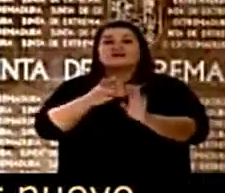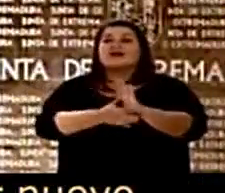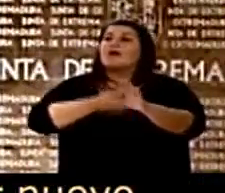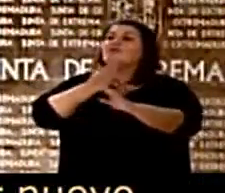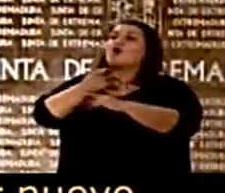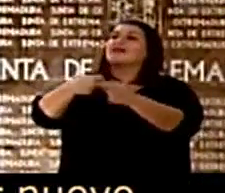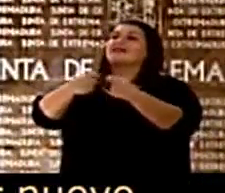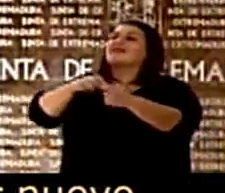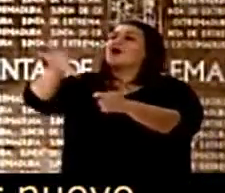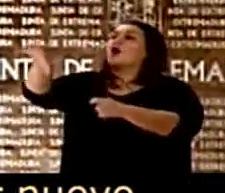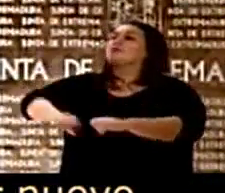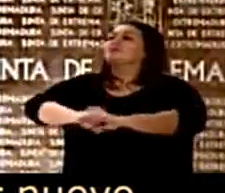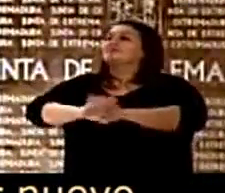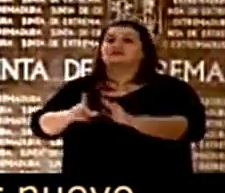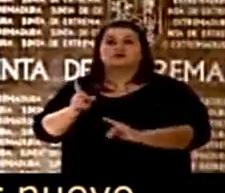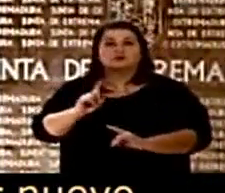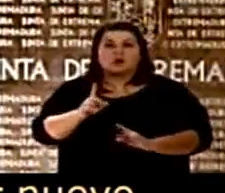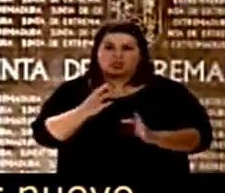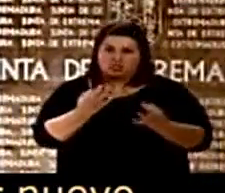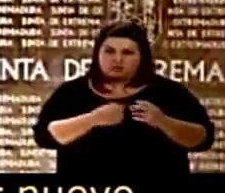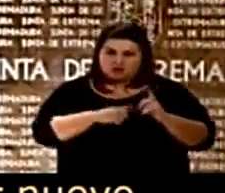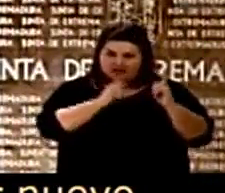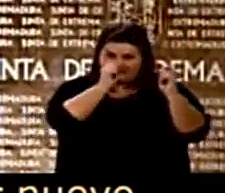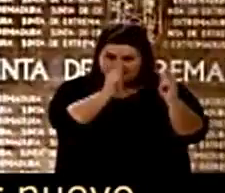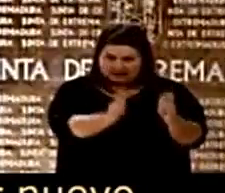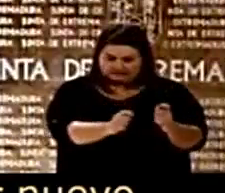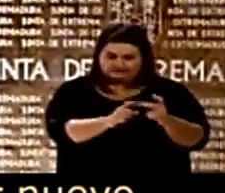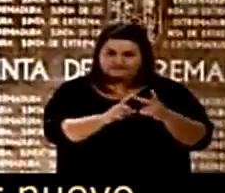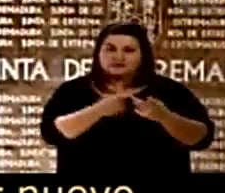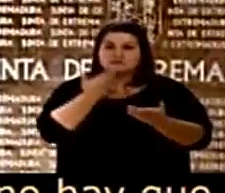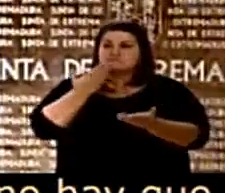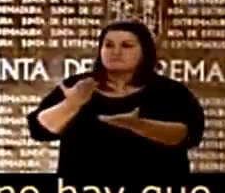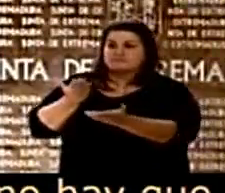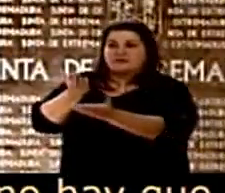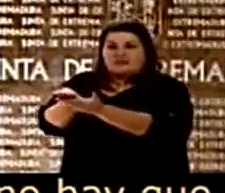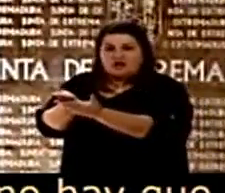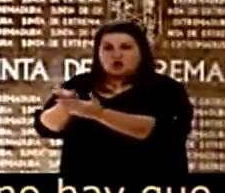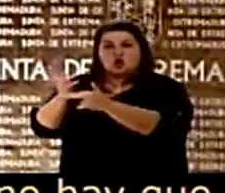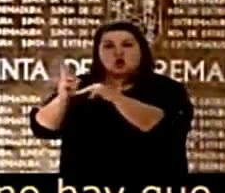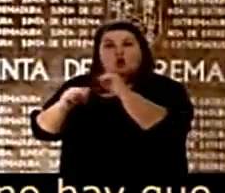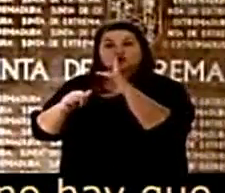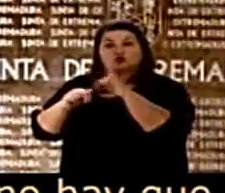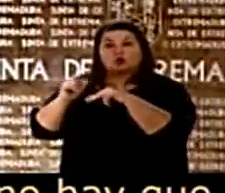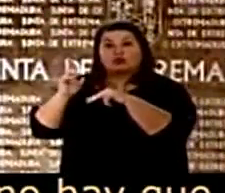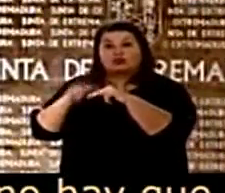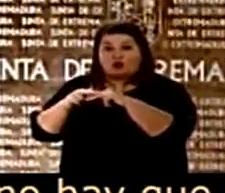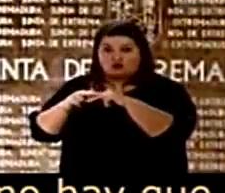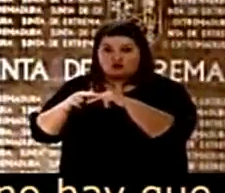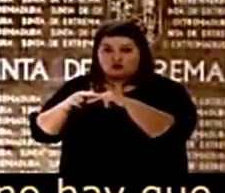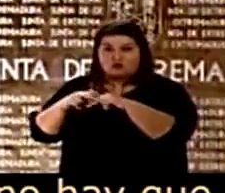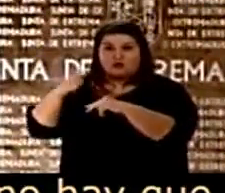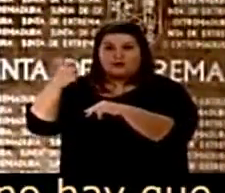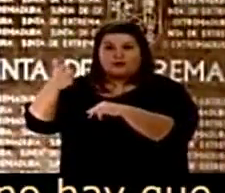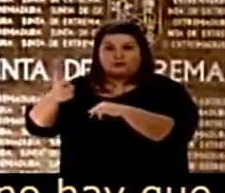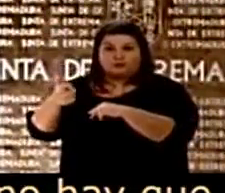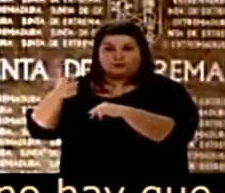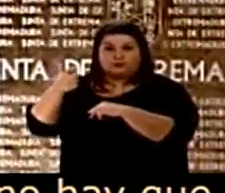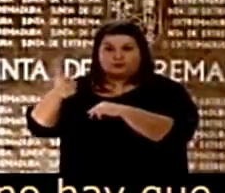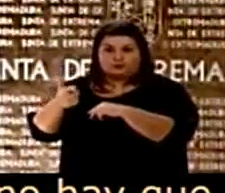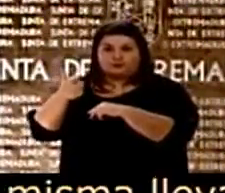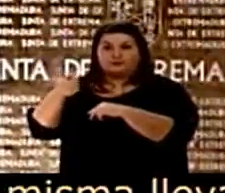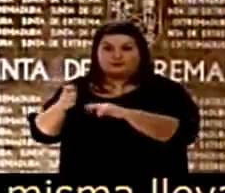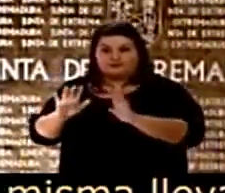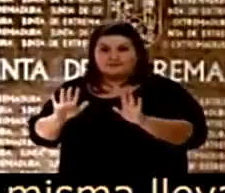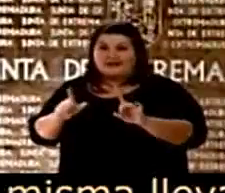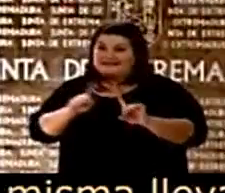comprarlo, sino hay que licitarlo, hay que encargar la construcción, y esta misma lleva un tiempo. Esto es lo que